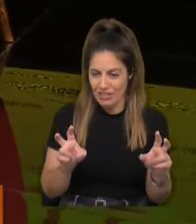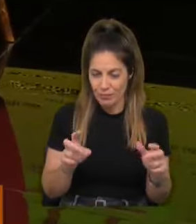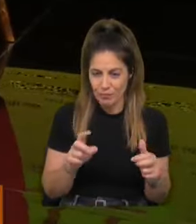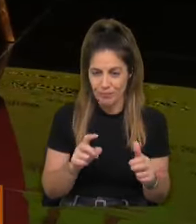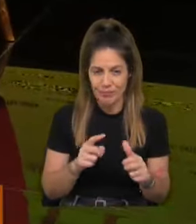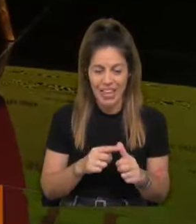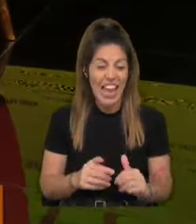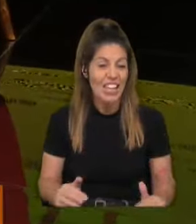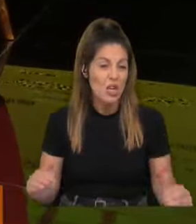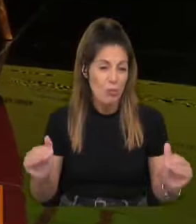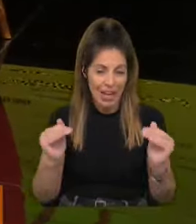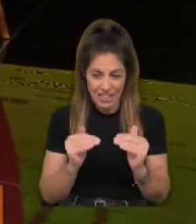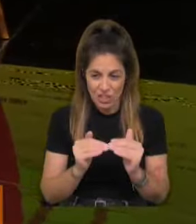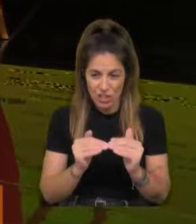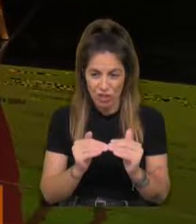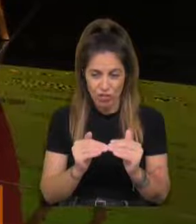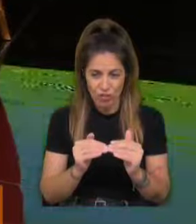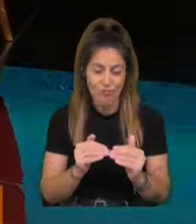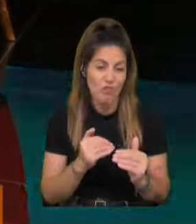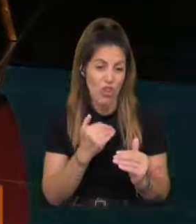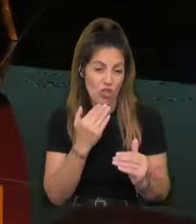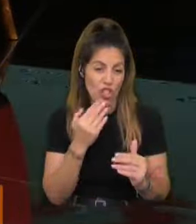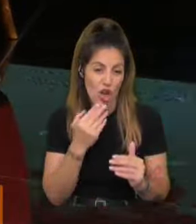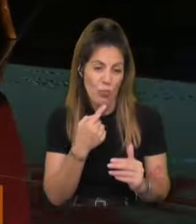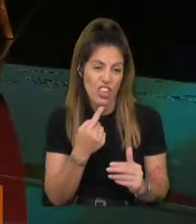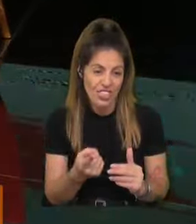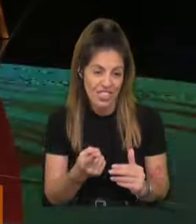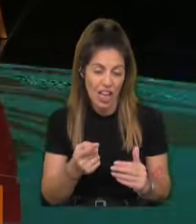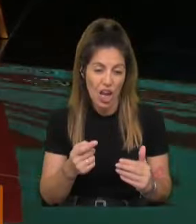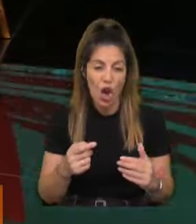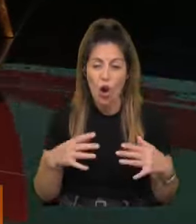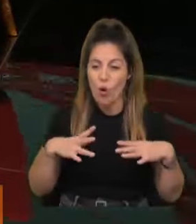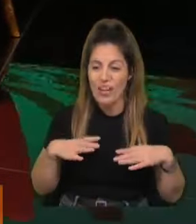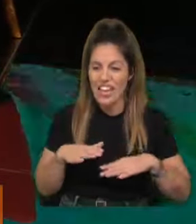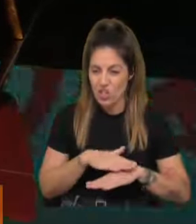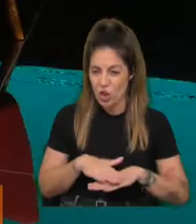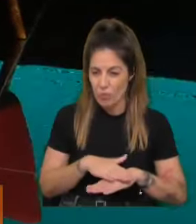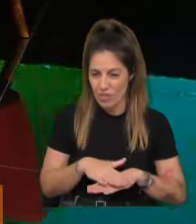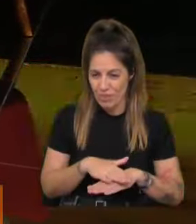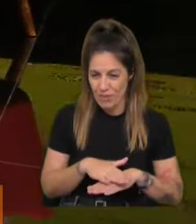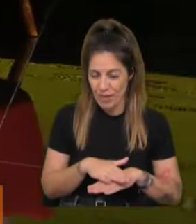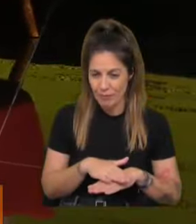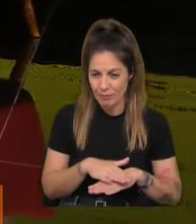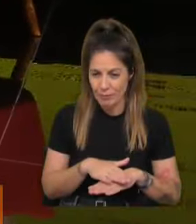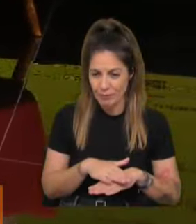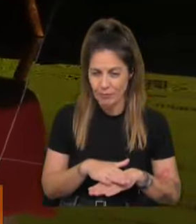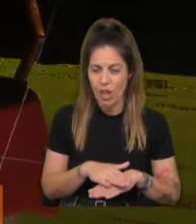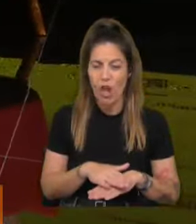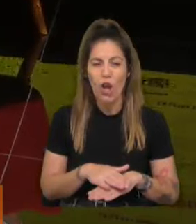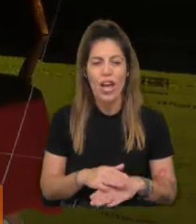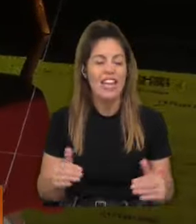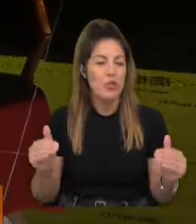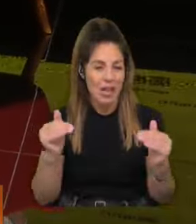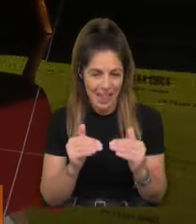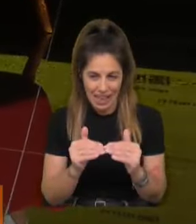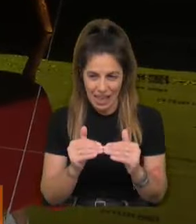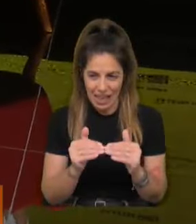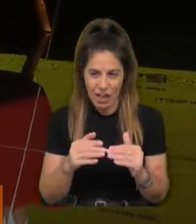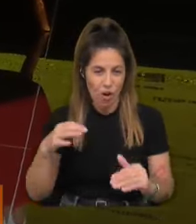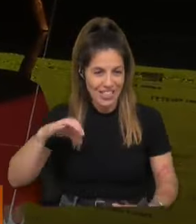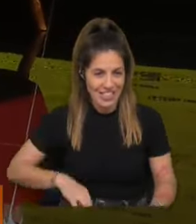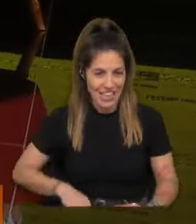equiparación no sé cómo llamarle de la jubilación mínima o la pasividad mínima con el